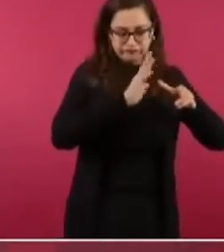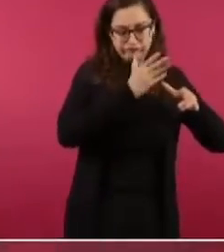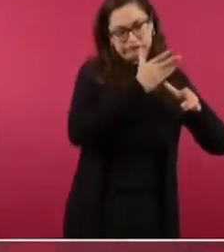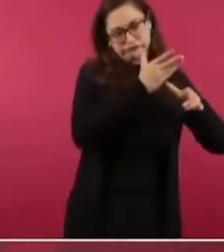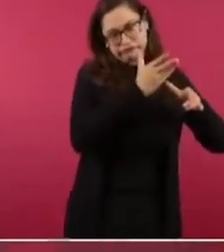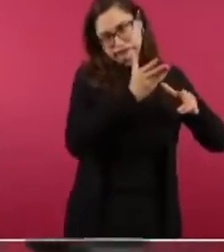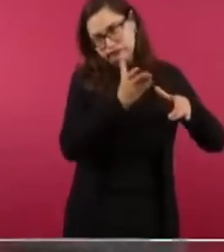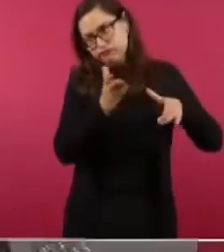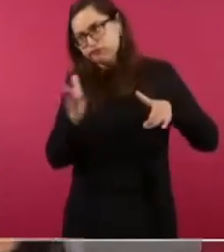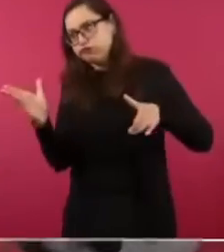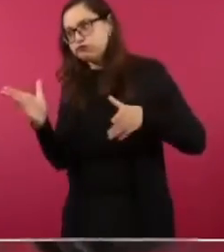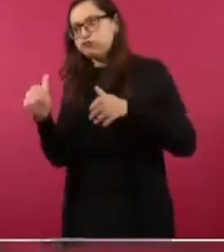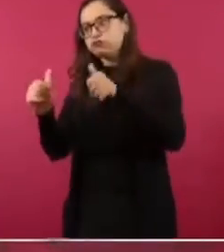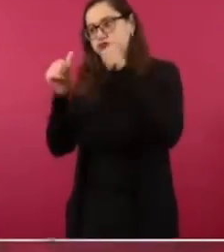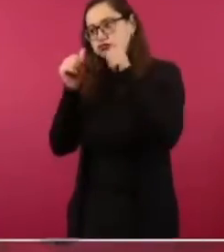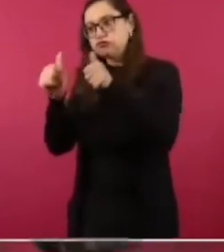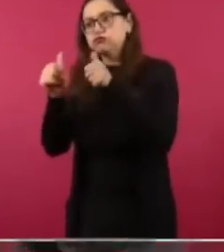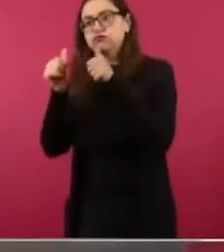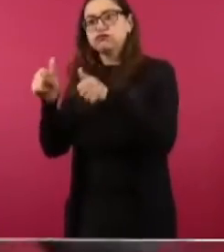pública